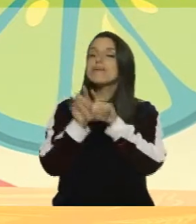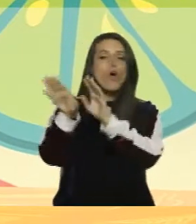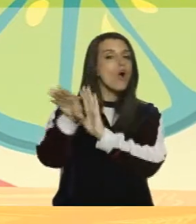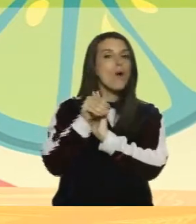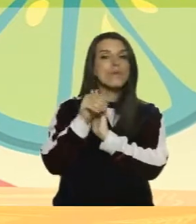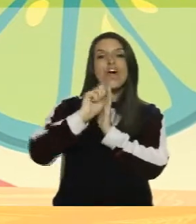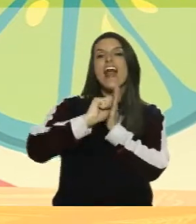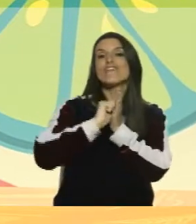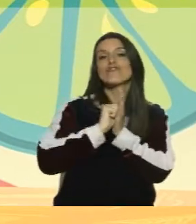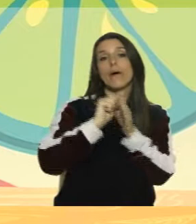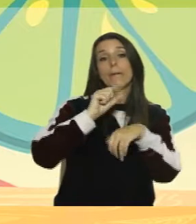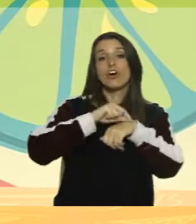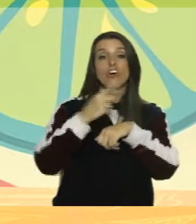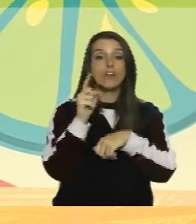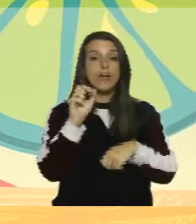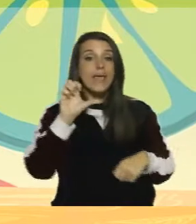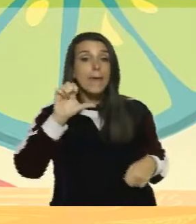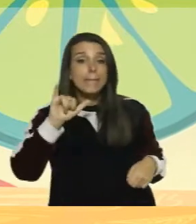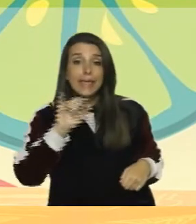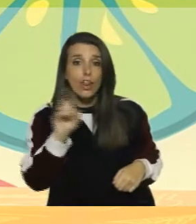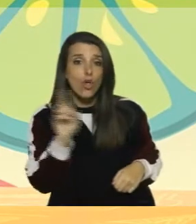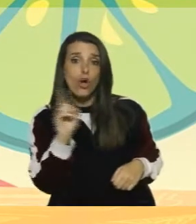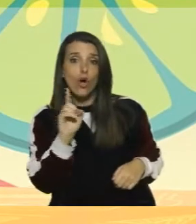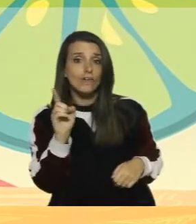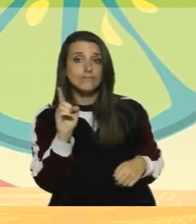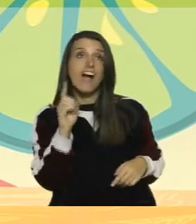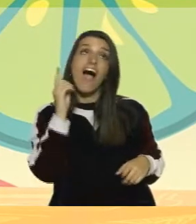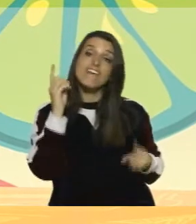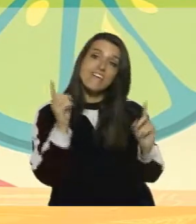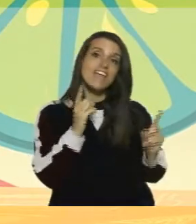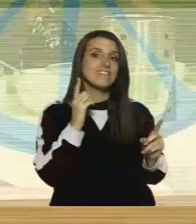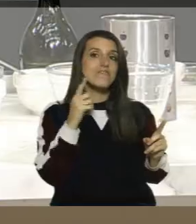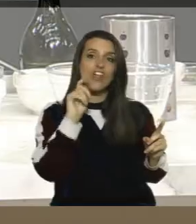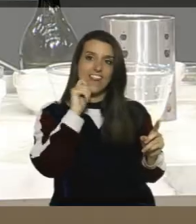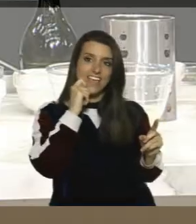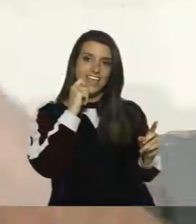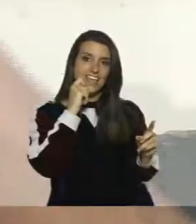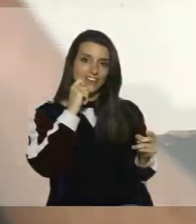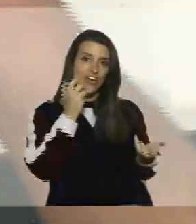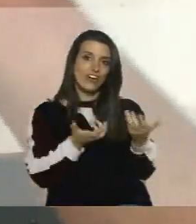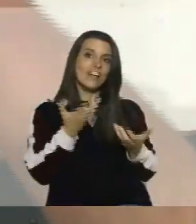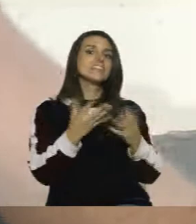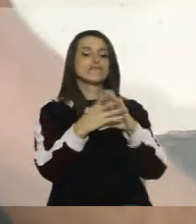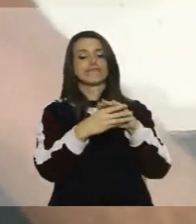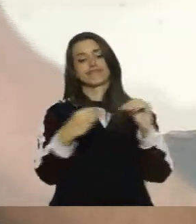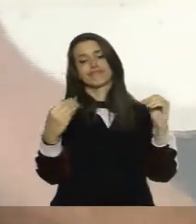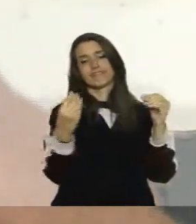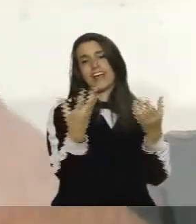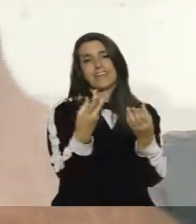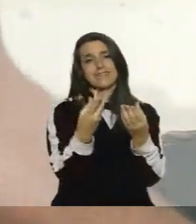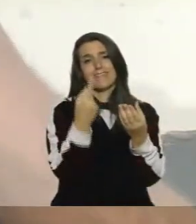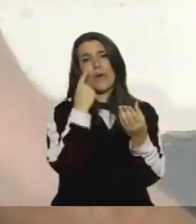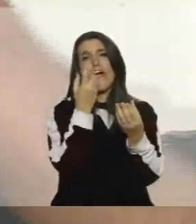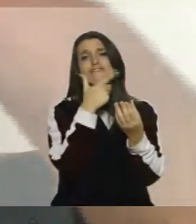No así Emilio, que bueno, a veces lo usa y otras veces no, pero bueno, igual le queda todo. Pero mirá cómo queda, bien fácil con la mano. Se deshace, claro, obvio. Se